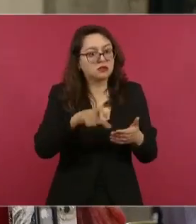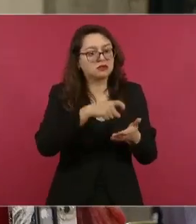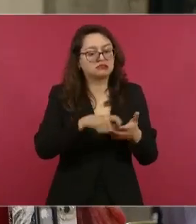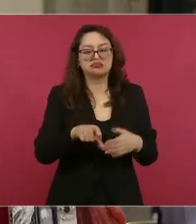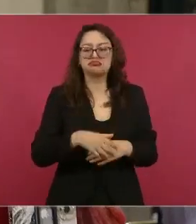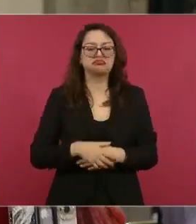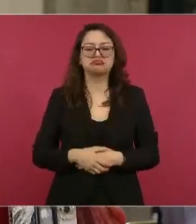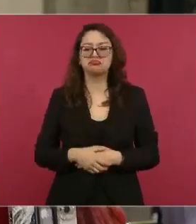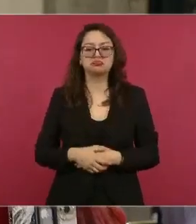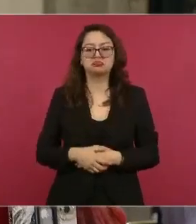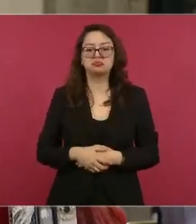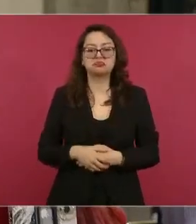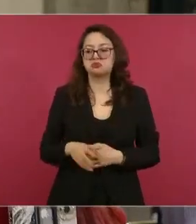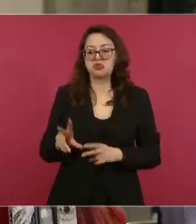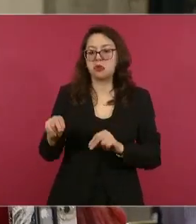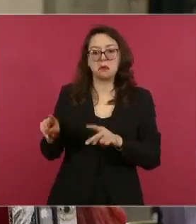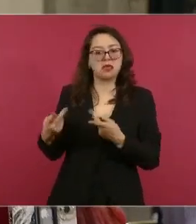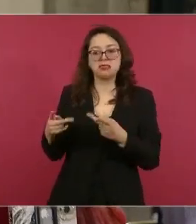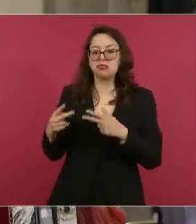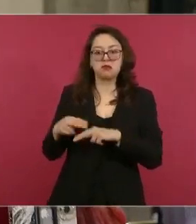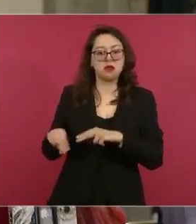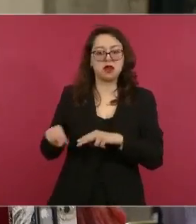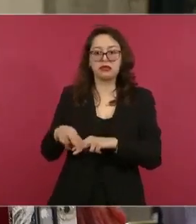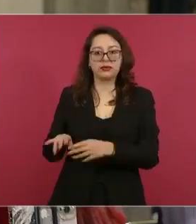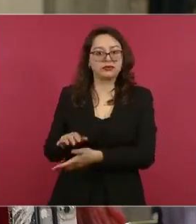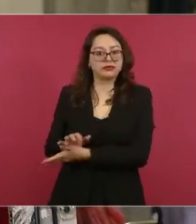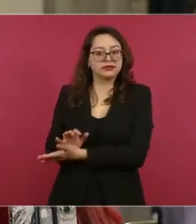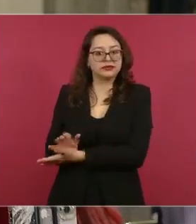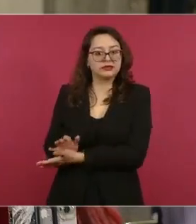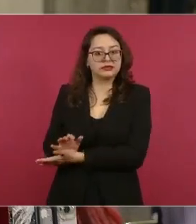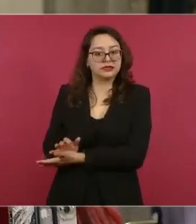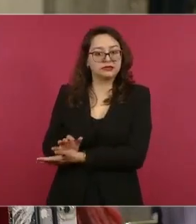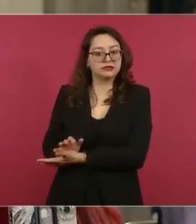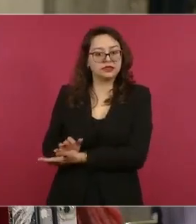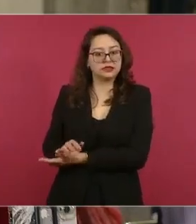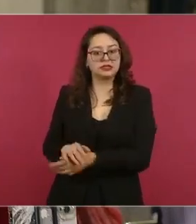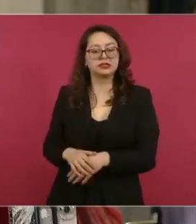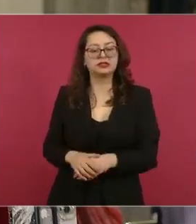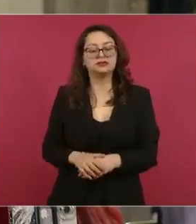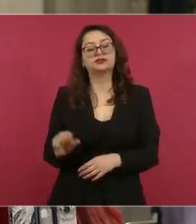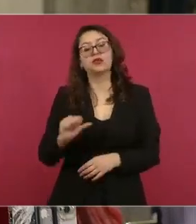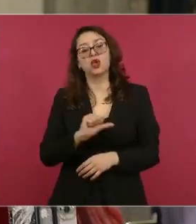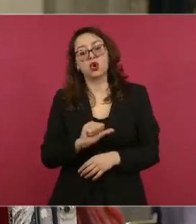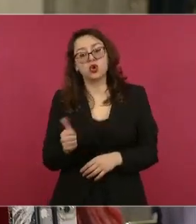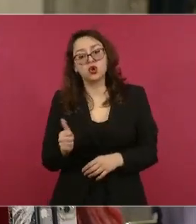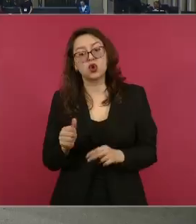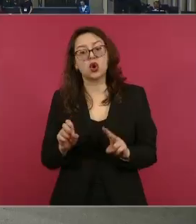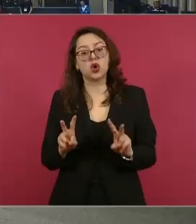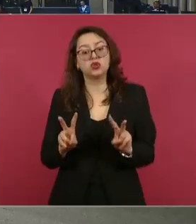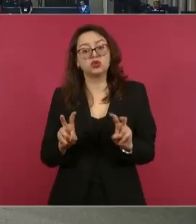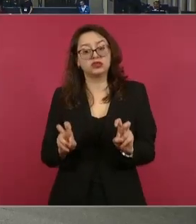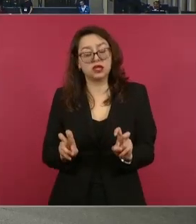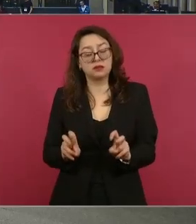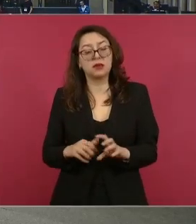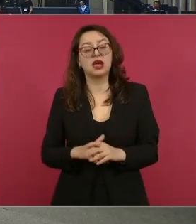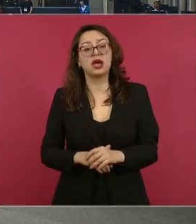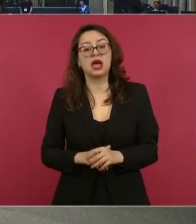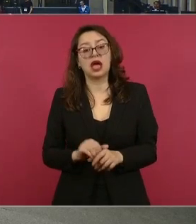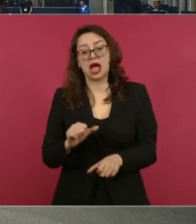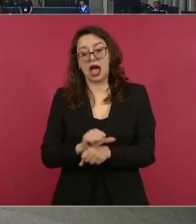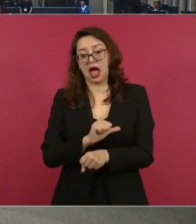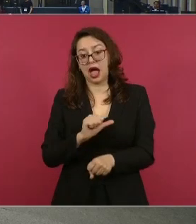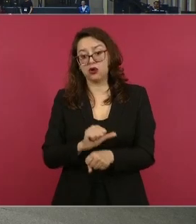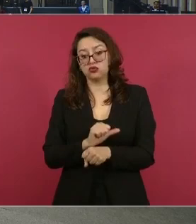Cedros. Y el otro tema que tiene que ver con los autos chocolates, si habrá decreto para los de con letra. Y la